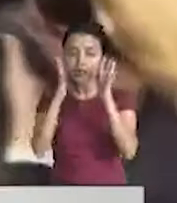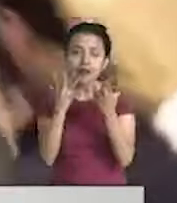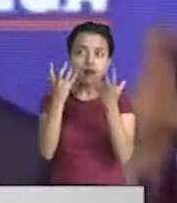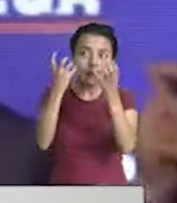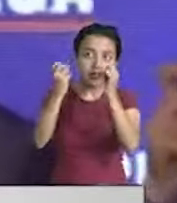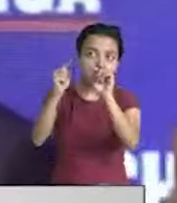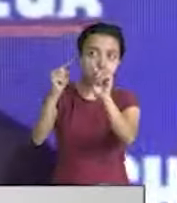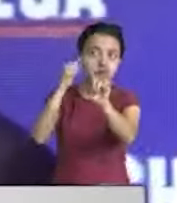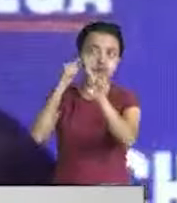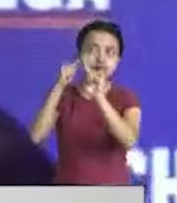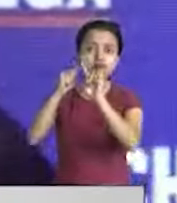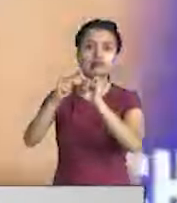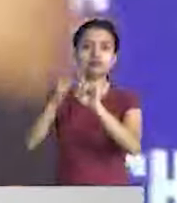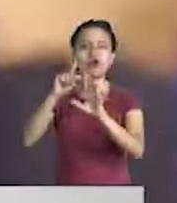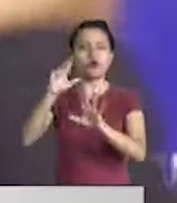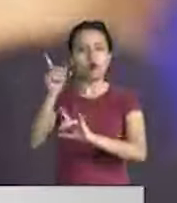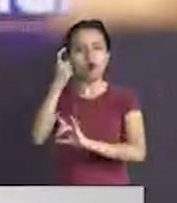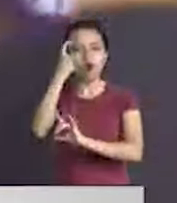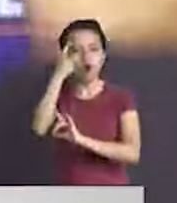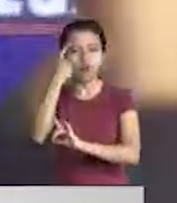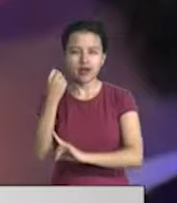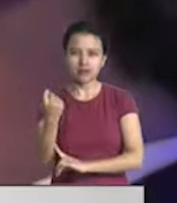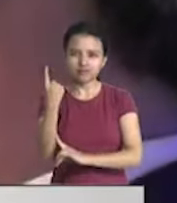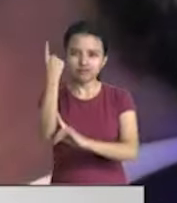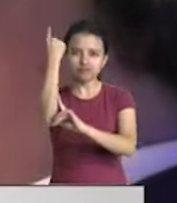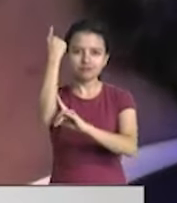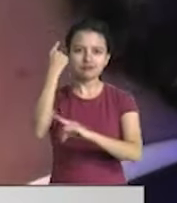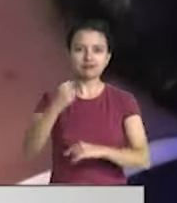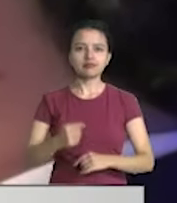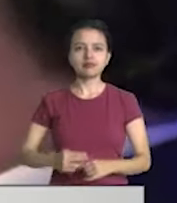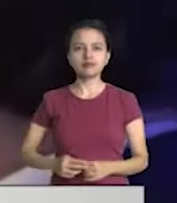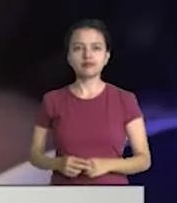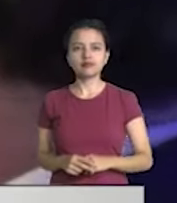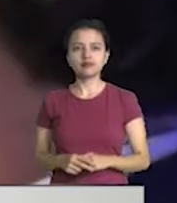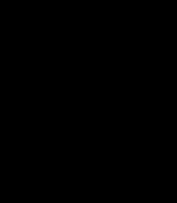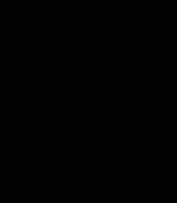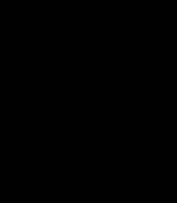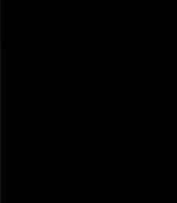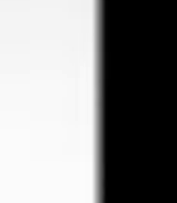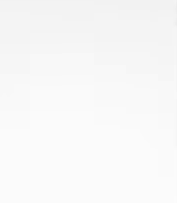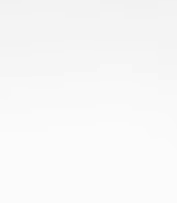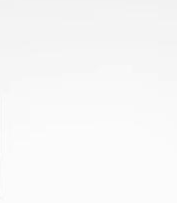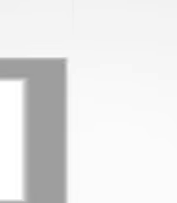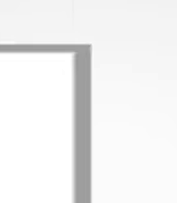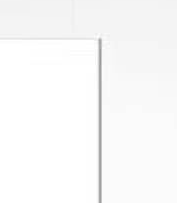fundadas para formar gobierno en el país. Los portugueses quieren futuro.